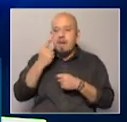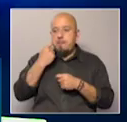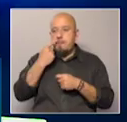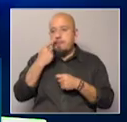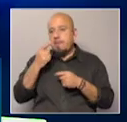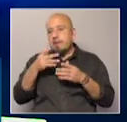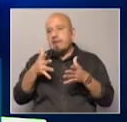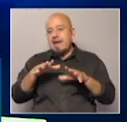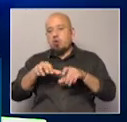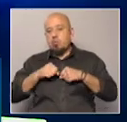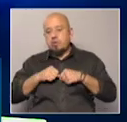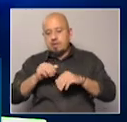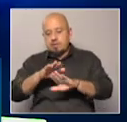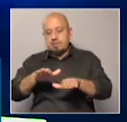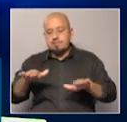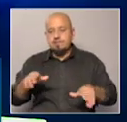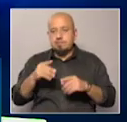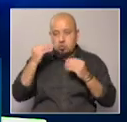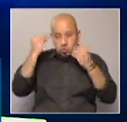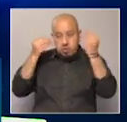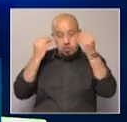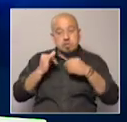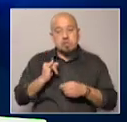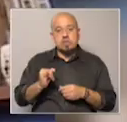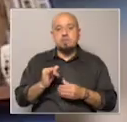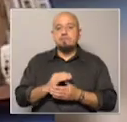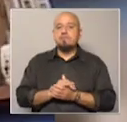plantea claramente vía Zoom la preocupación que tienen.